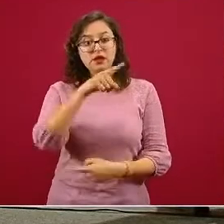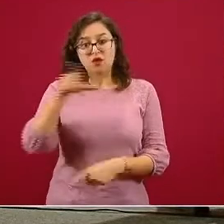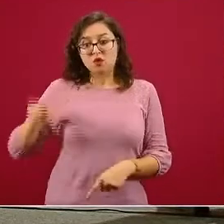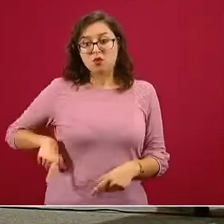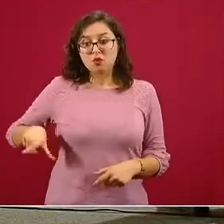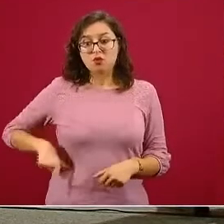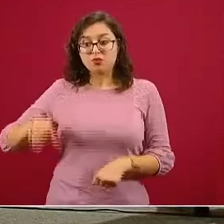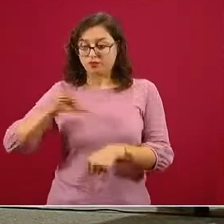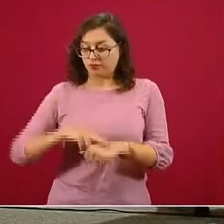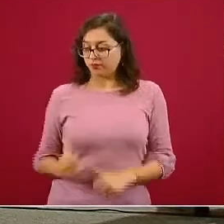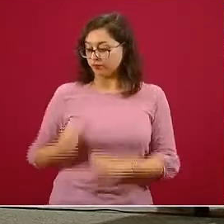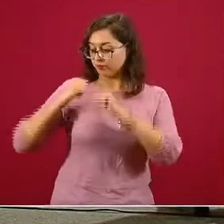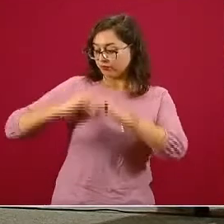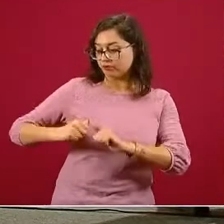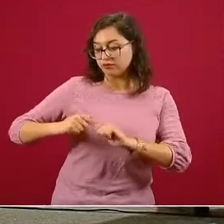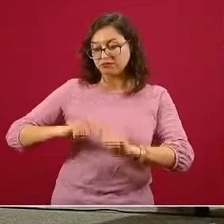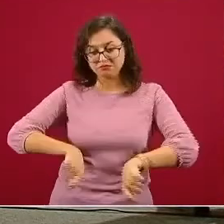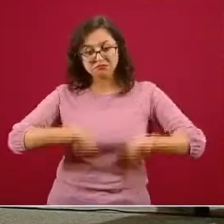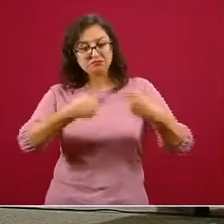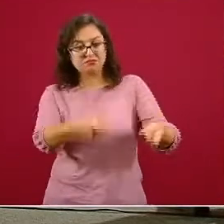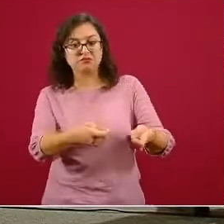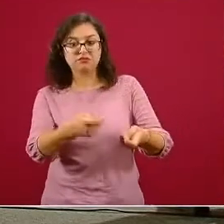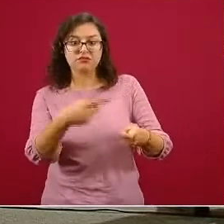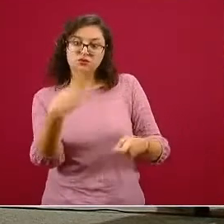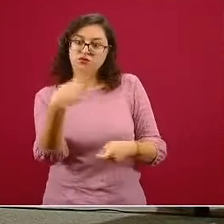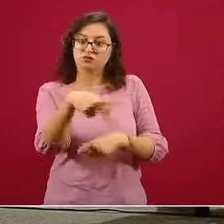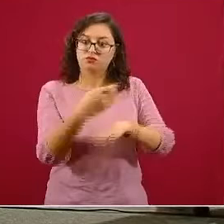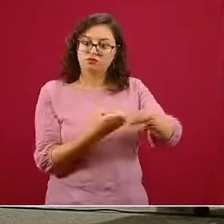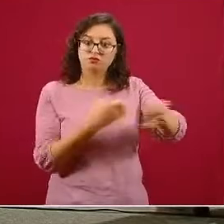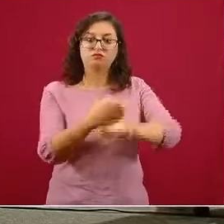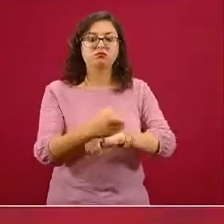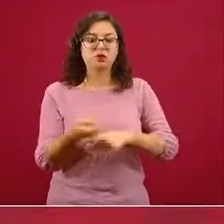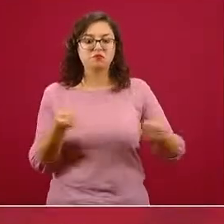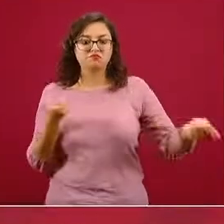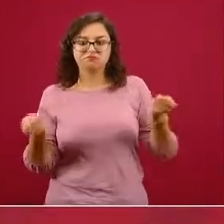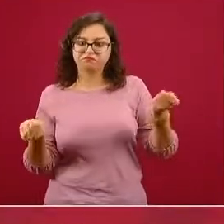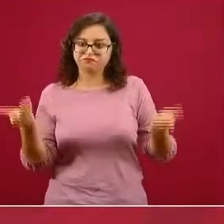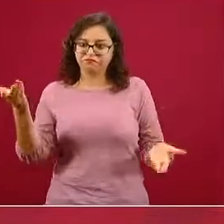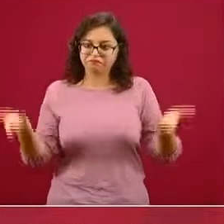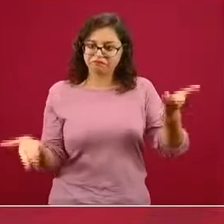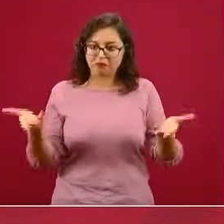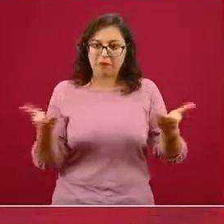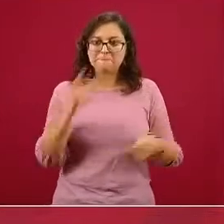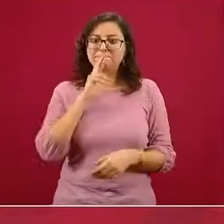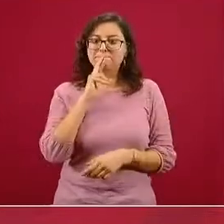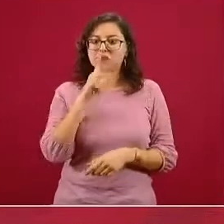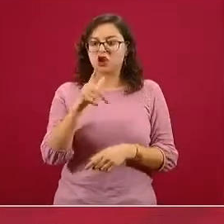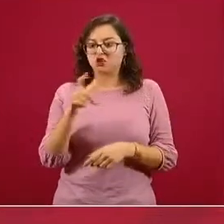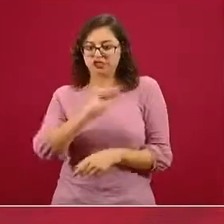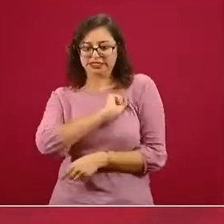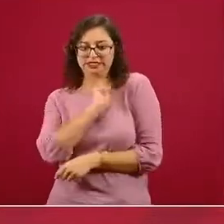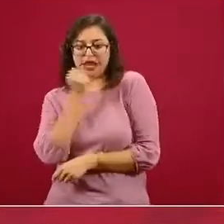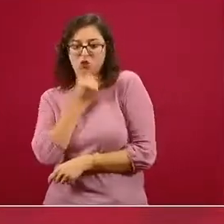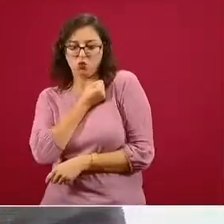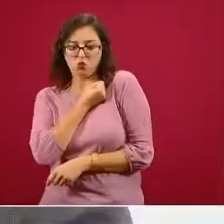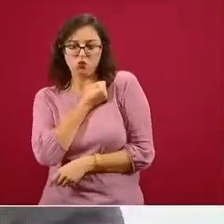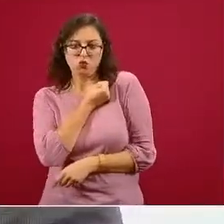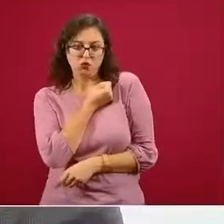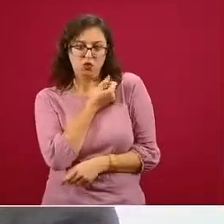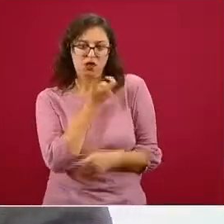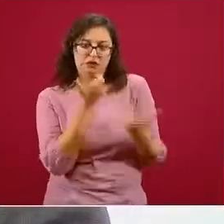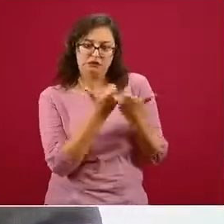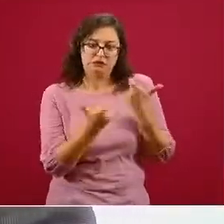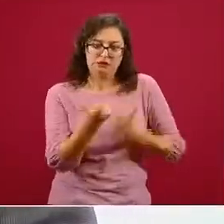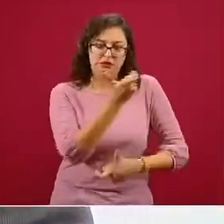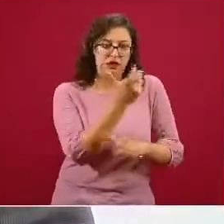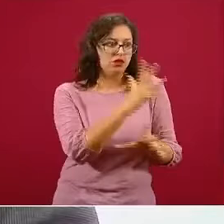ejercicio del poder público, en este caso, para lograr el mejor balance entre la protección de la salud y la